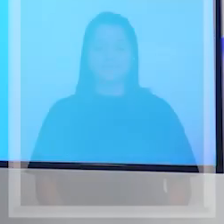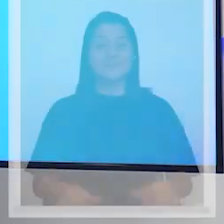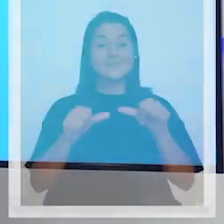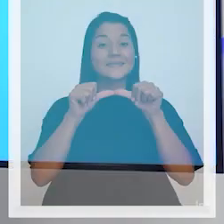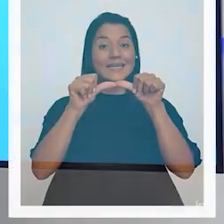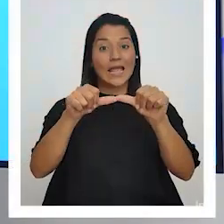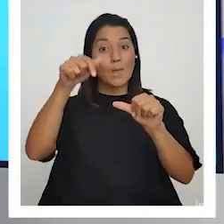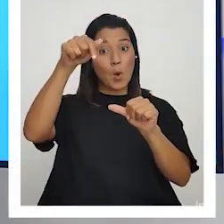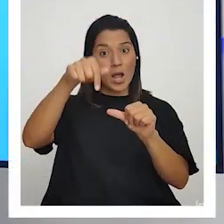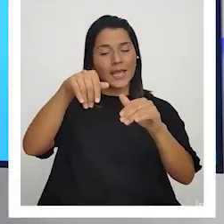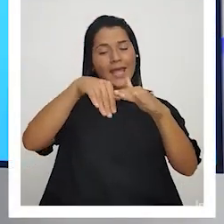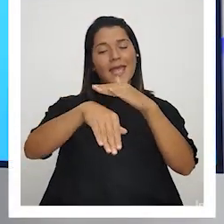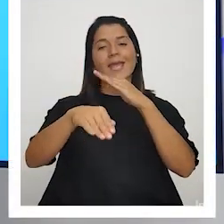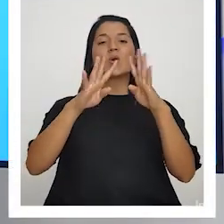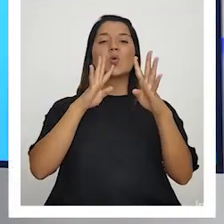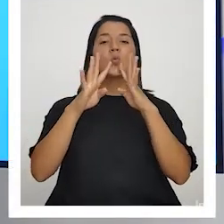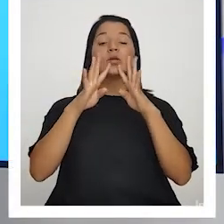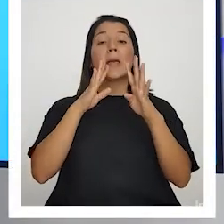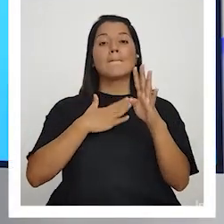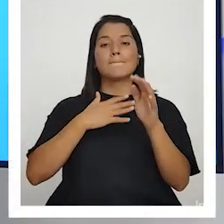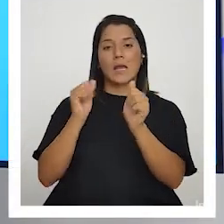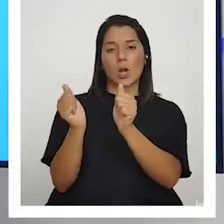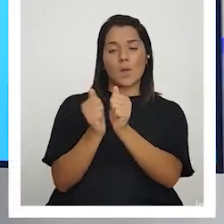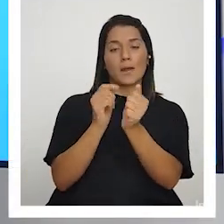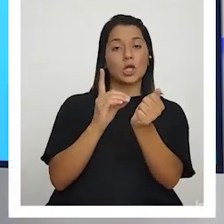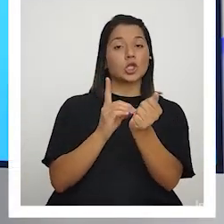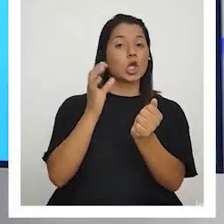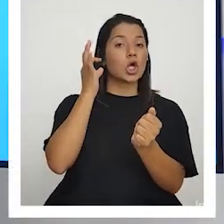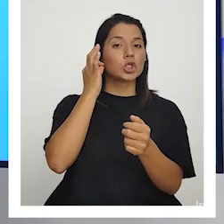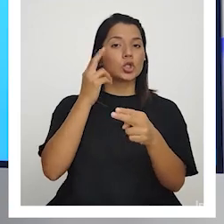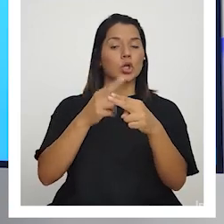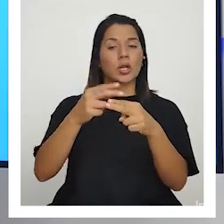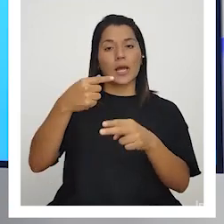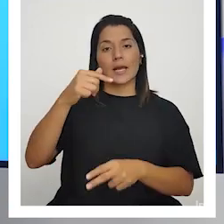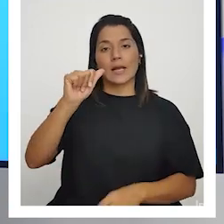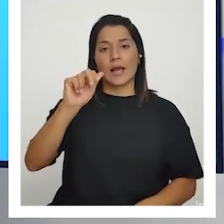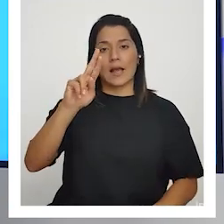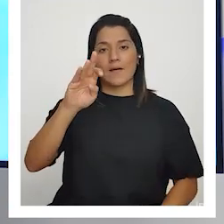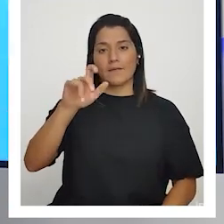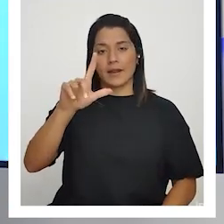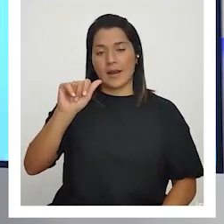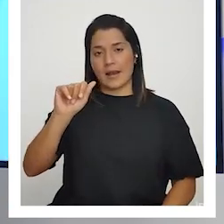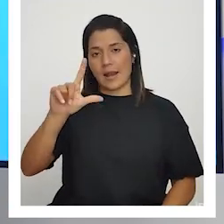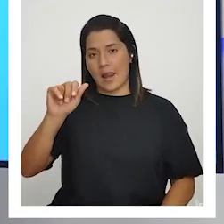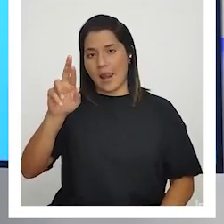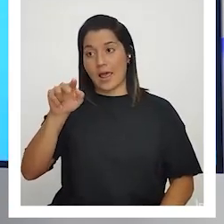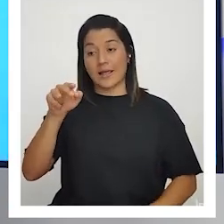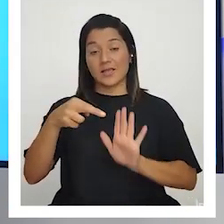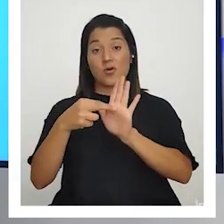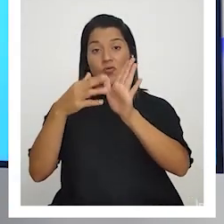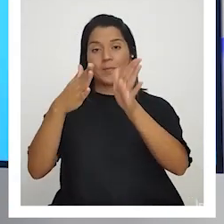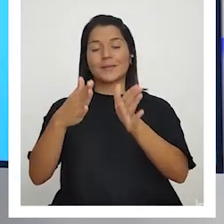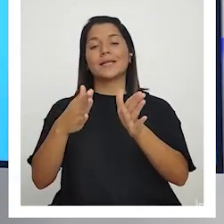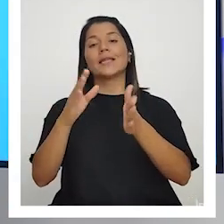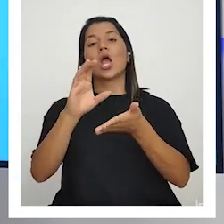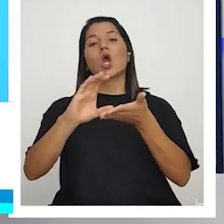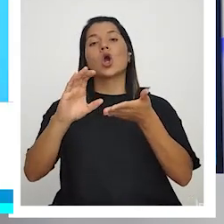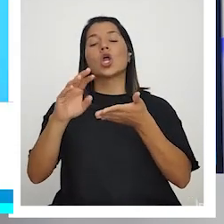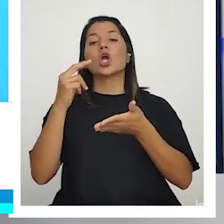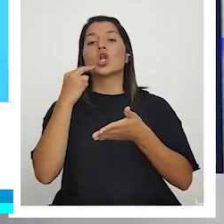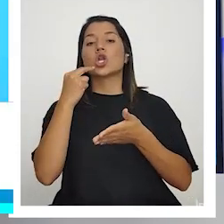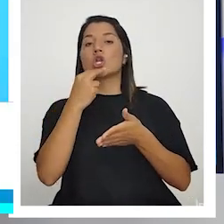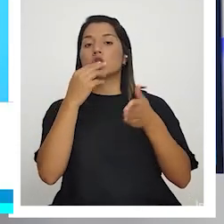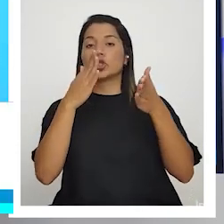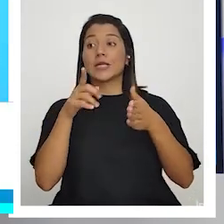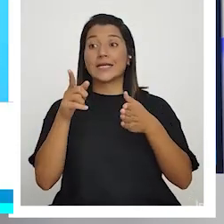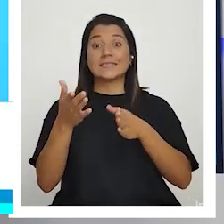Continuamos acá en Conversamos. Me acompaña la doctora Gabriela Lara, quien es representante del Colegio de Nutricionistas y